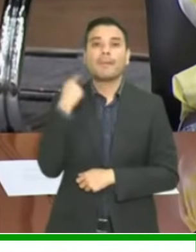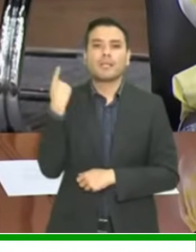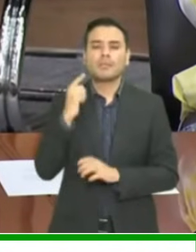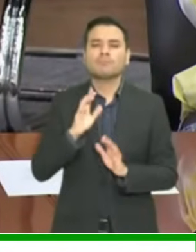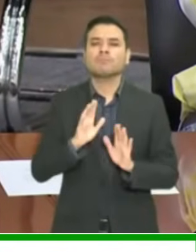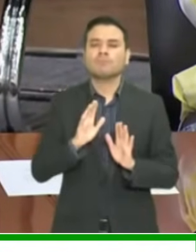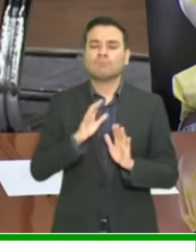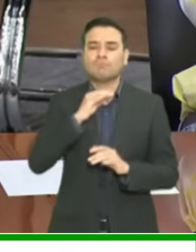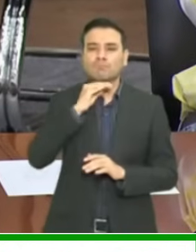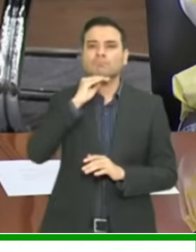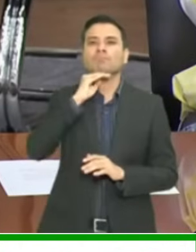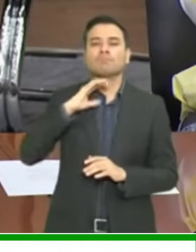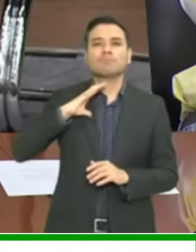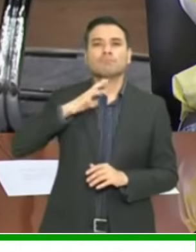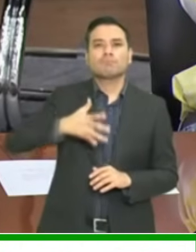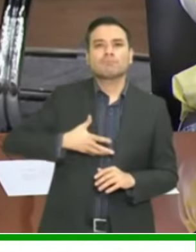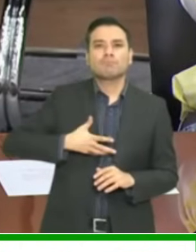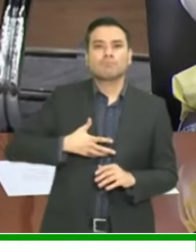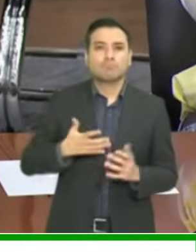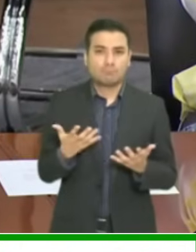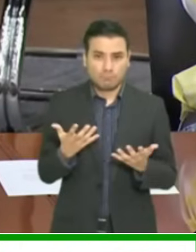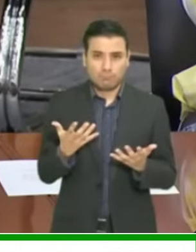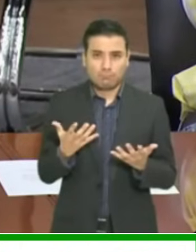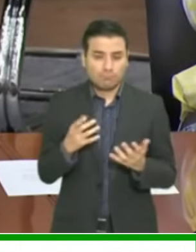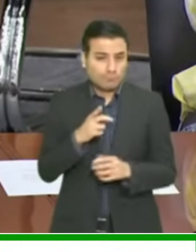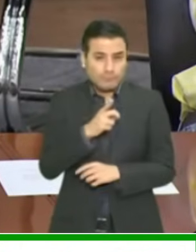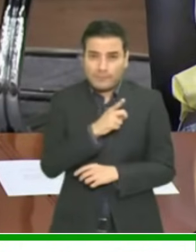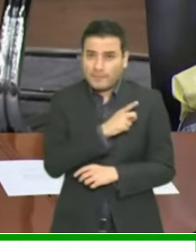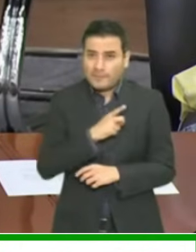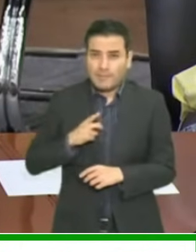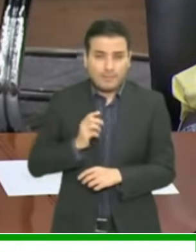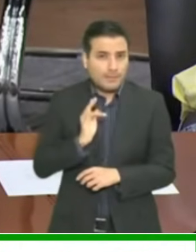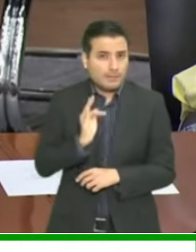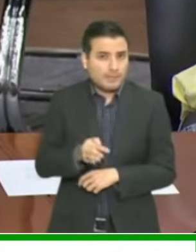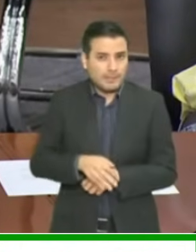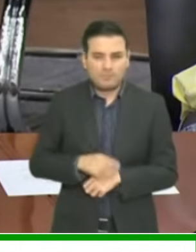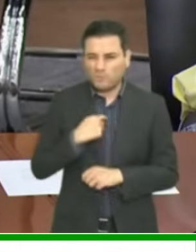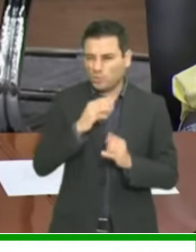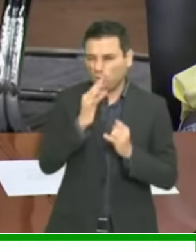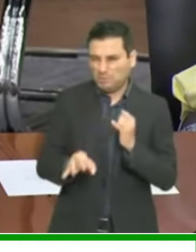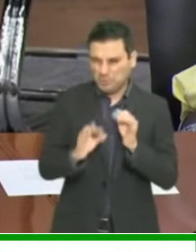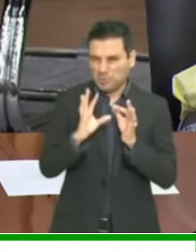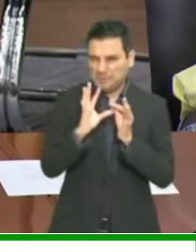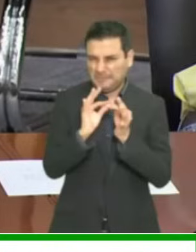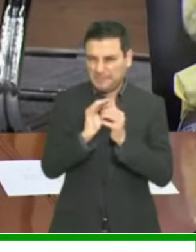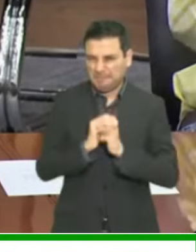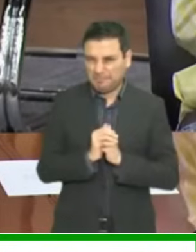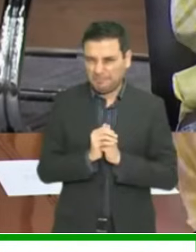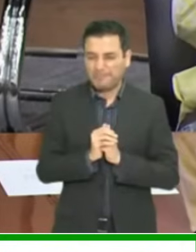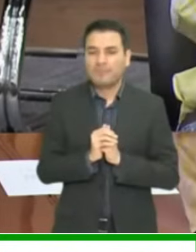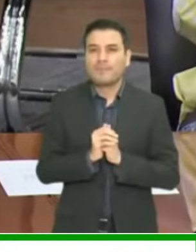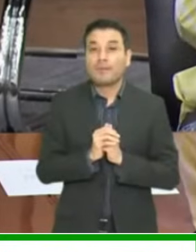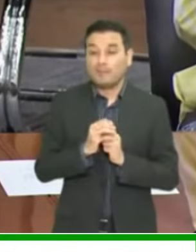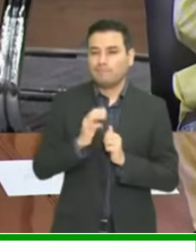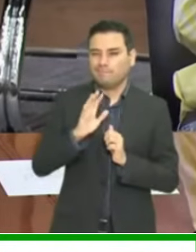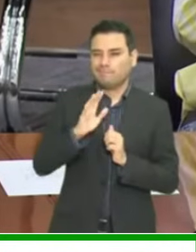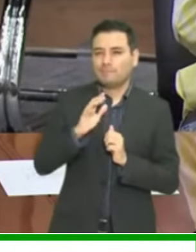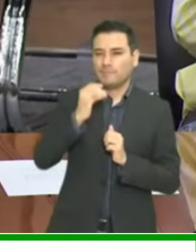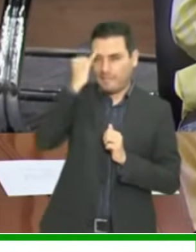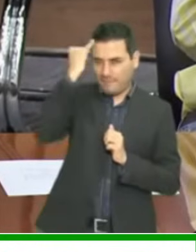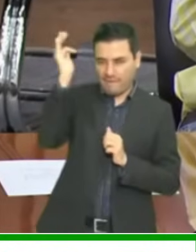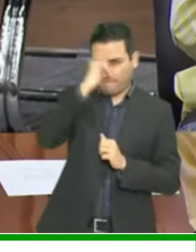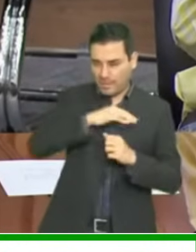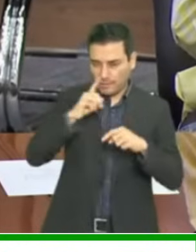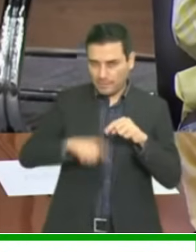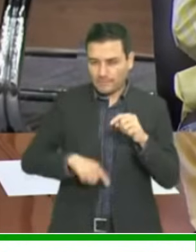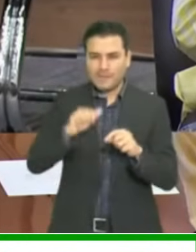Eso es lo mínimo que espera el país de nosotros. Concluyo diciendo lo siguiente y rompiendo mitos. Ayer hace un ejercicio muy